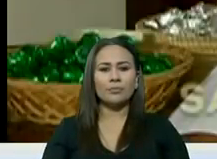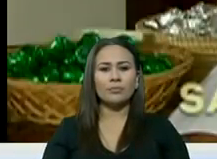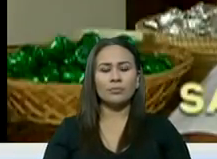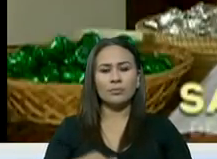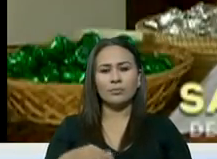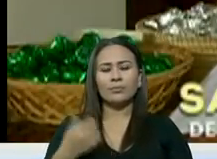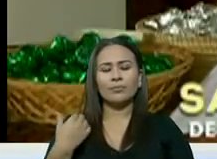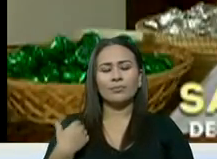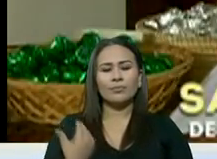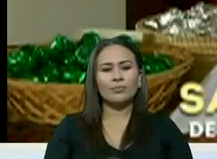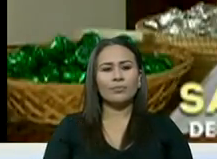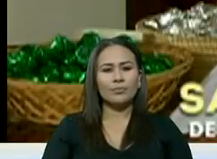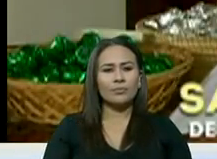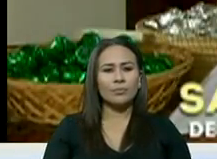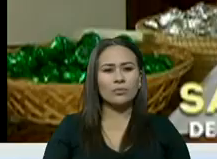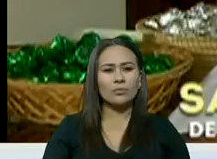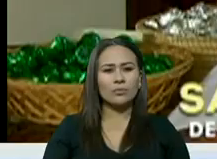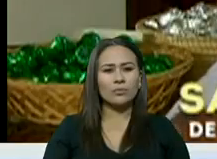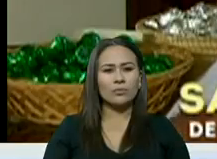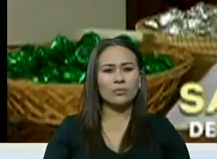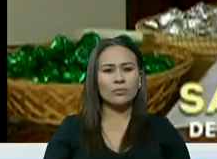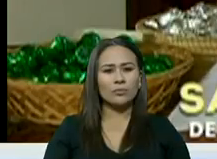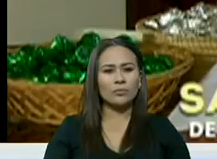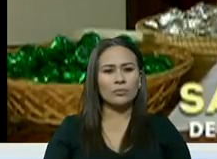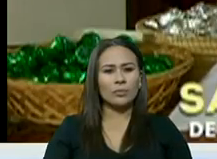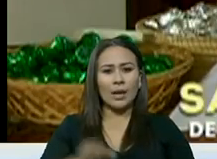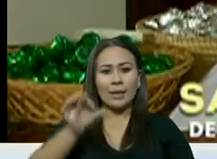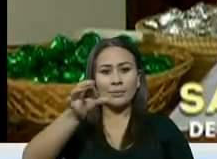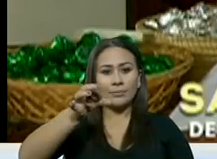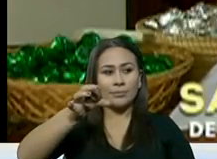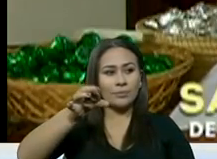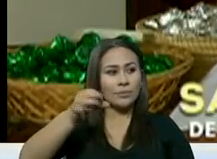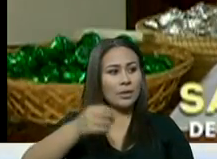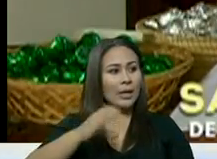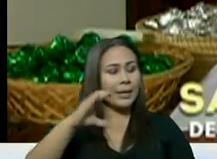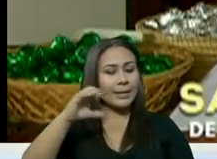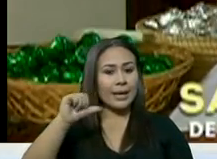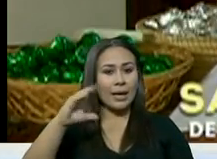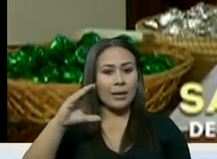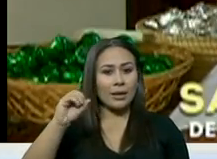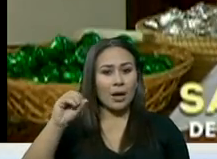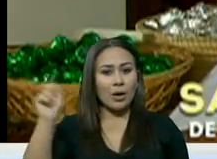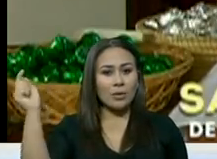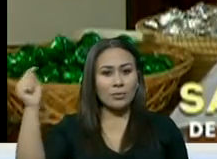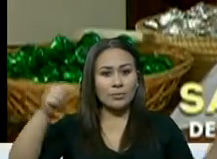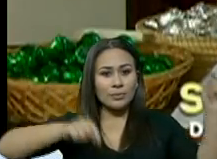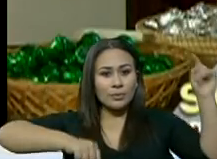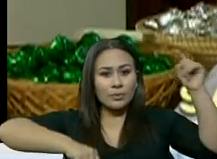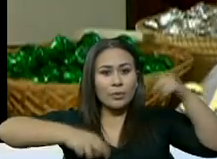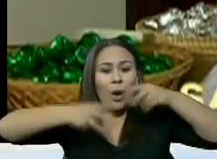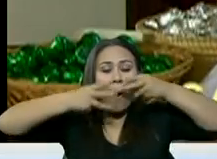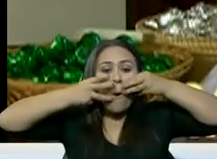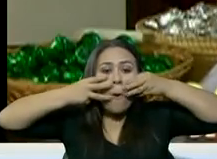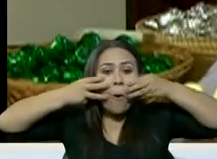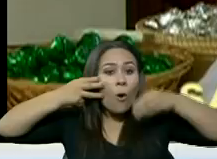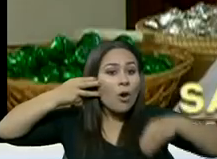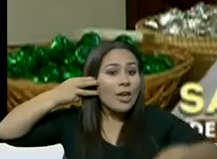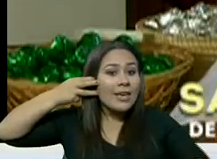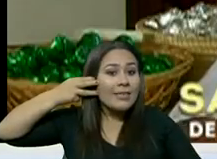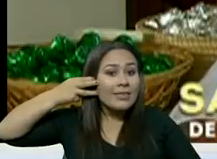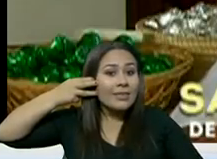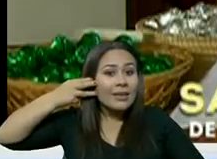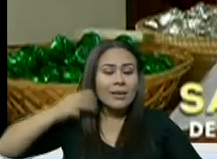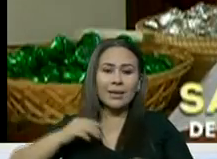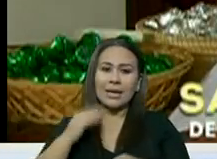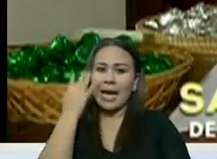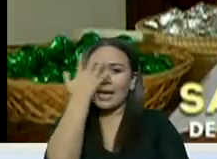producción, desde el grano de cacao que llega de el oriente, llega de Esmeraldas,